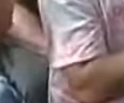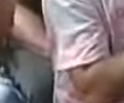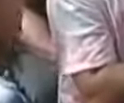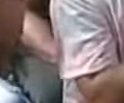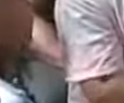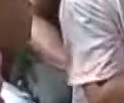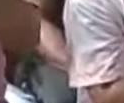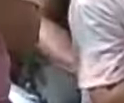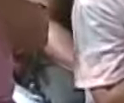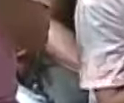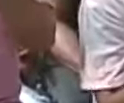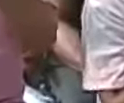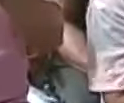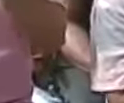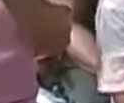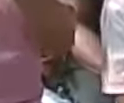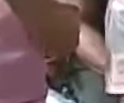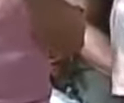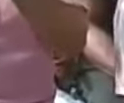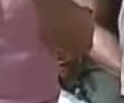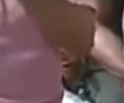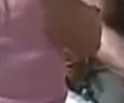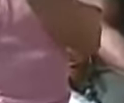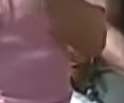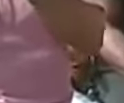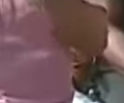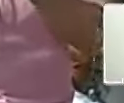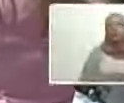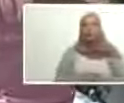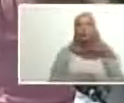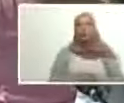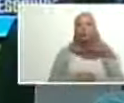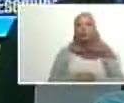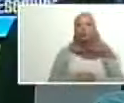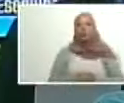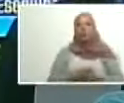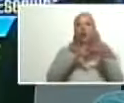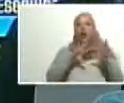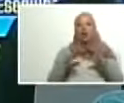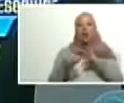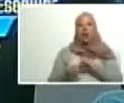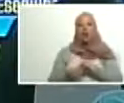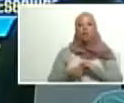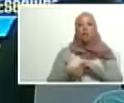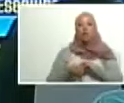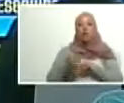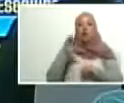de transición al socialismo.